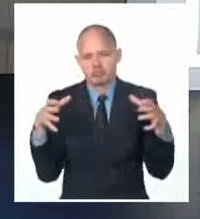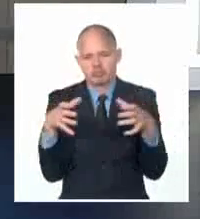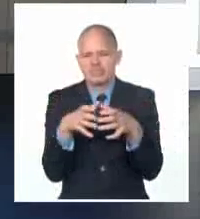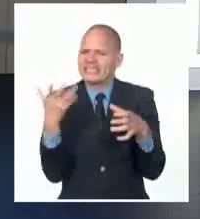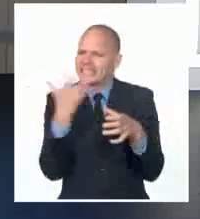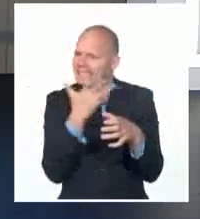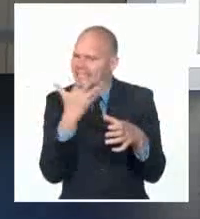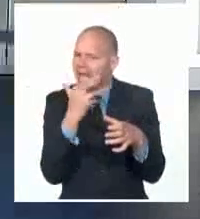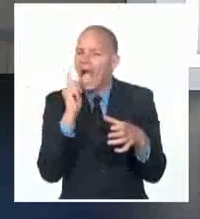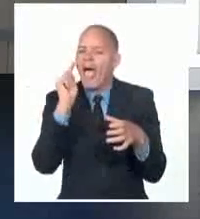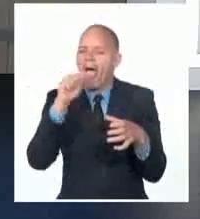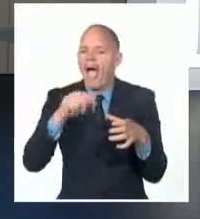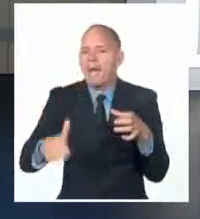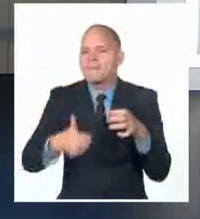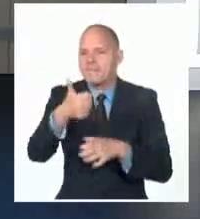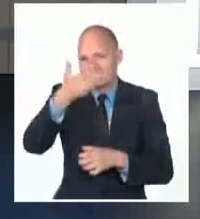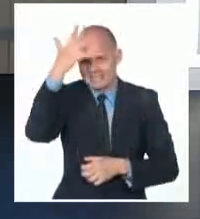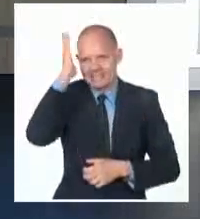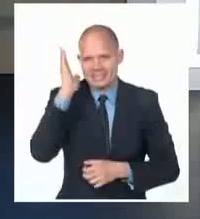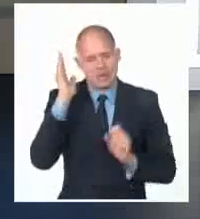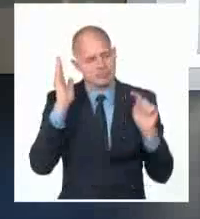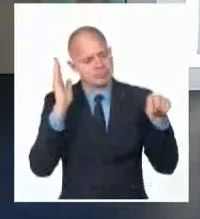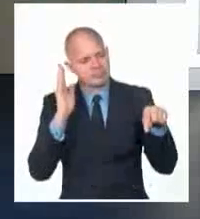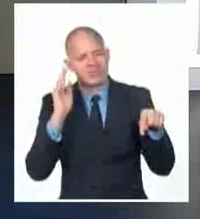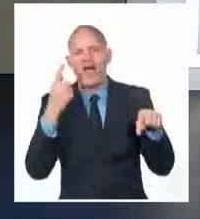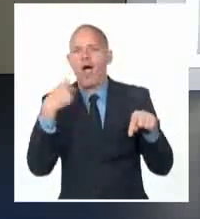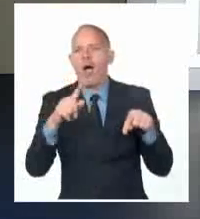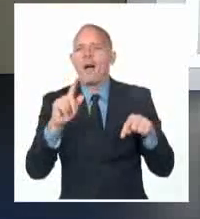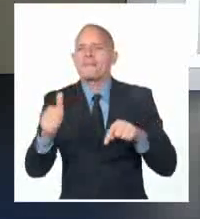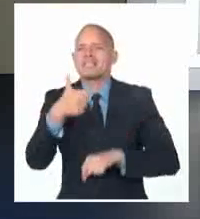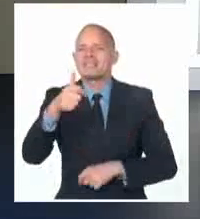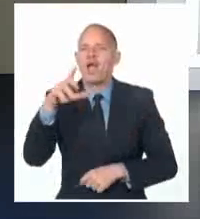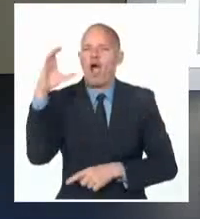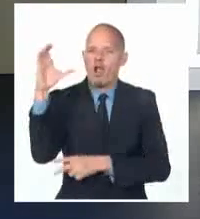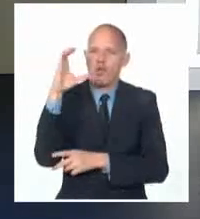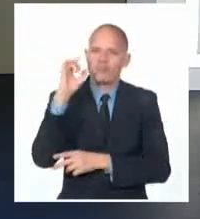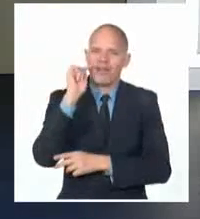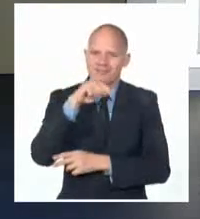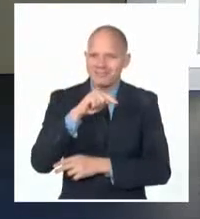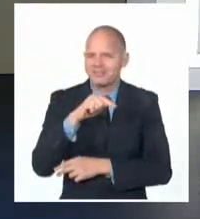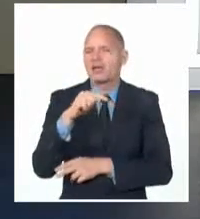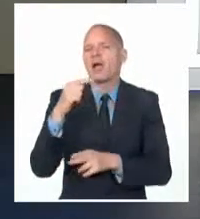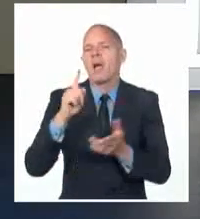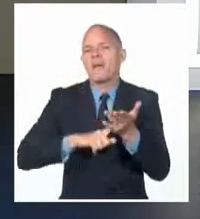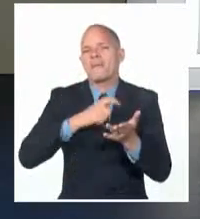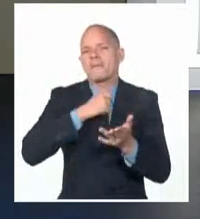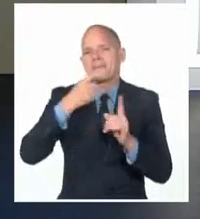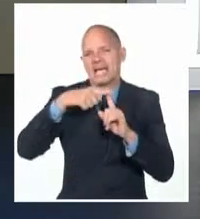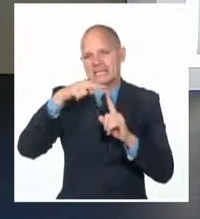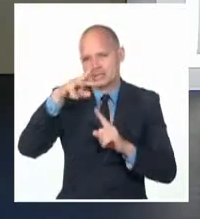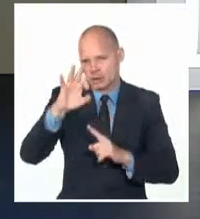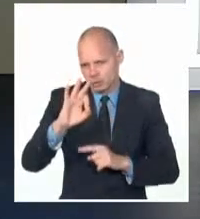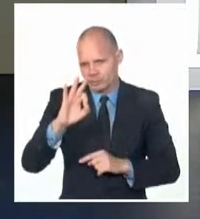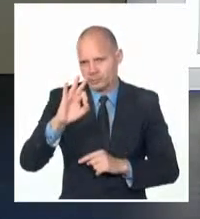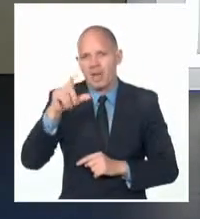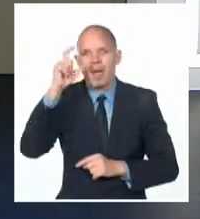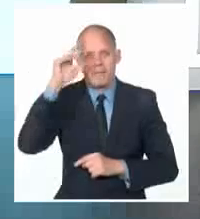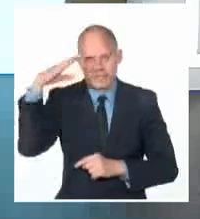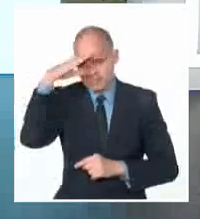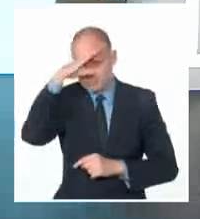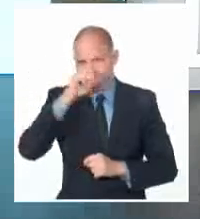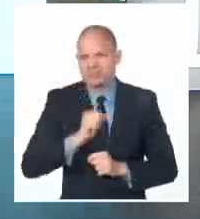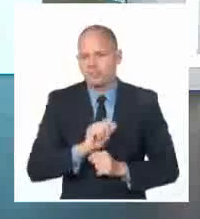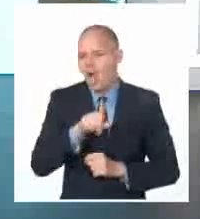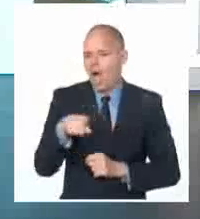del gobierno colombiano y del Ejército de Liberación Nacional firmaron hoy en La Habana, no nos hemos ido, más allá de las fronteras cubanas aún,